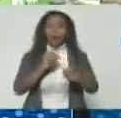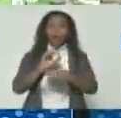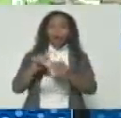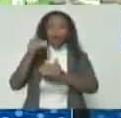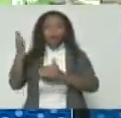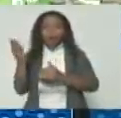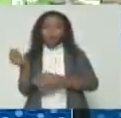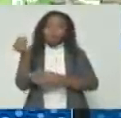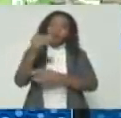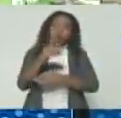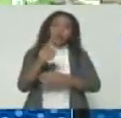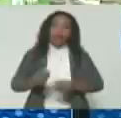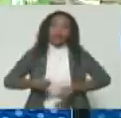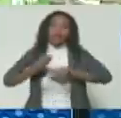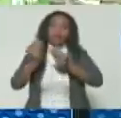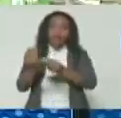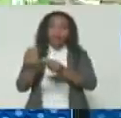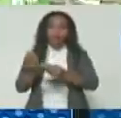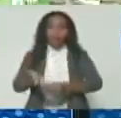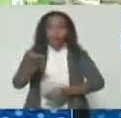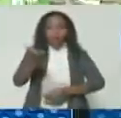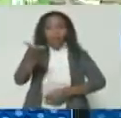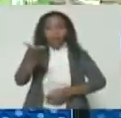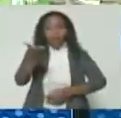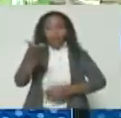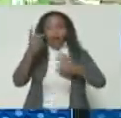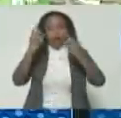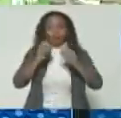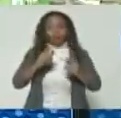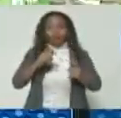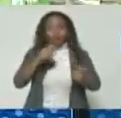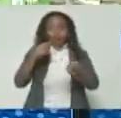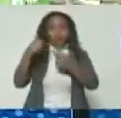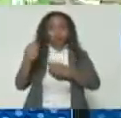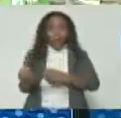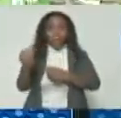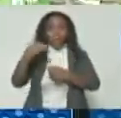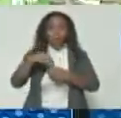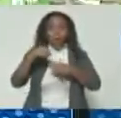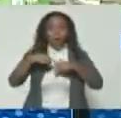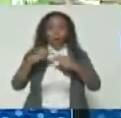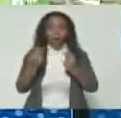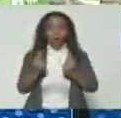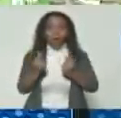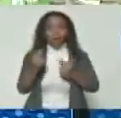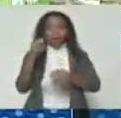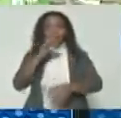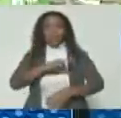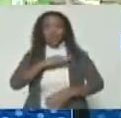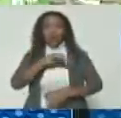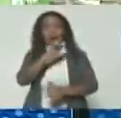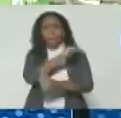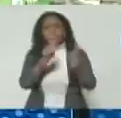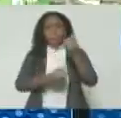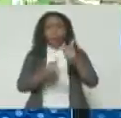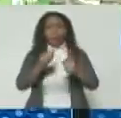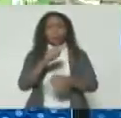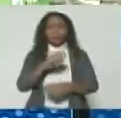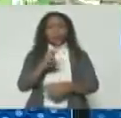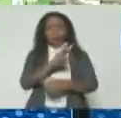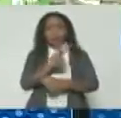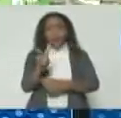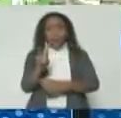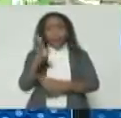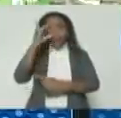además. Garantizar la vocación exportadora de la economía. Señora vicepresidenta ejecutiva Delcy Rodríguez, aquí